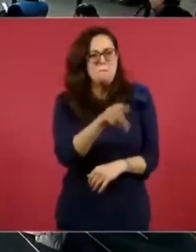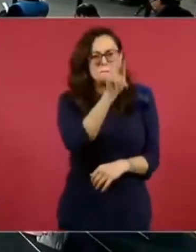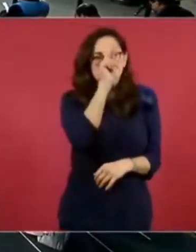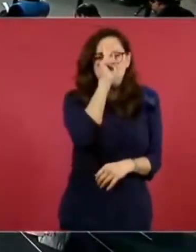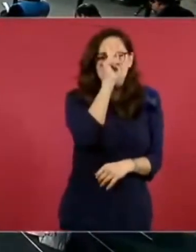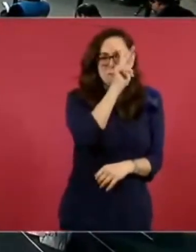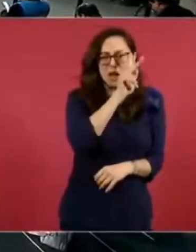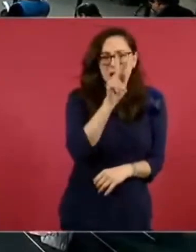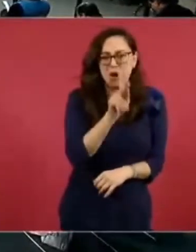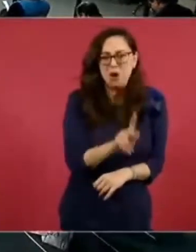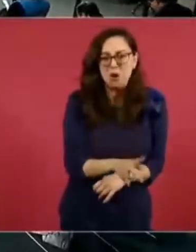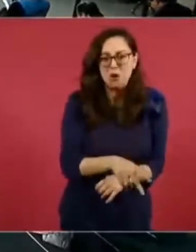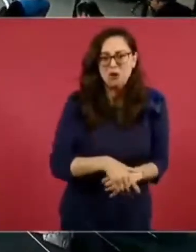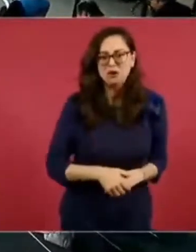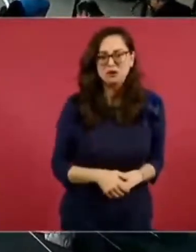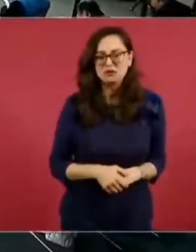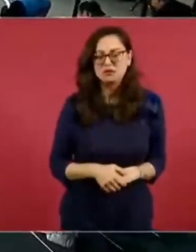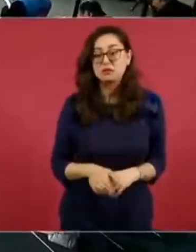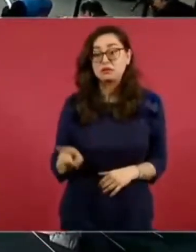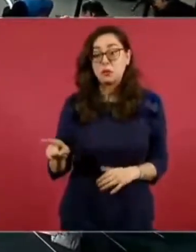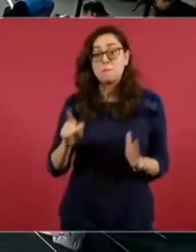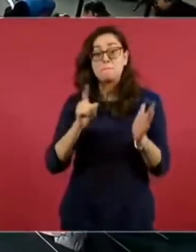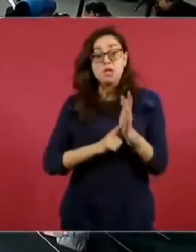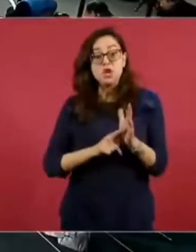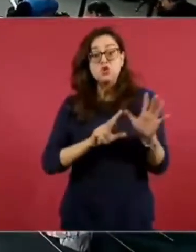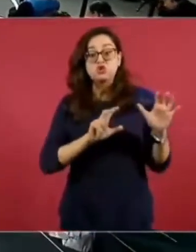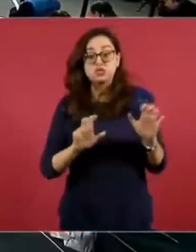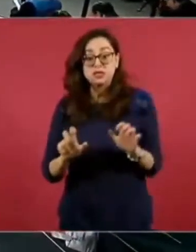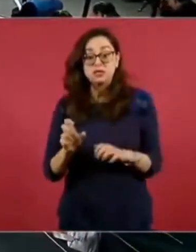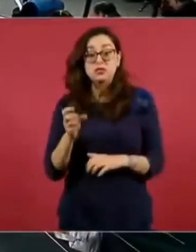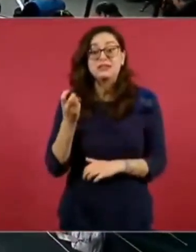1813. Sí, 10 años más.